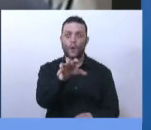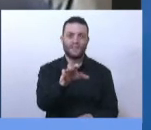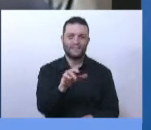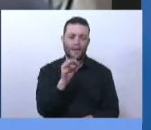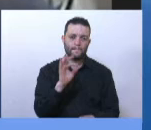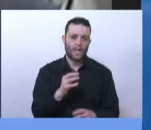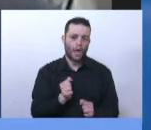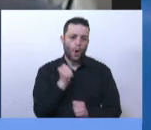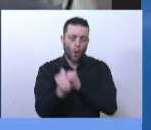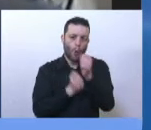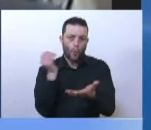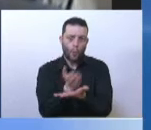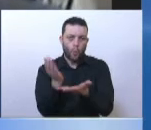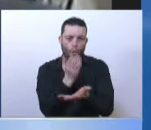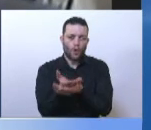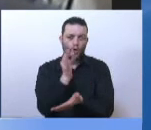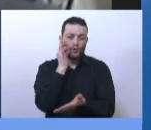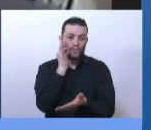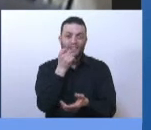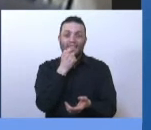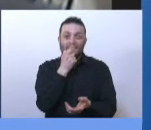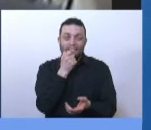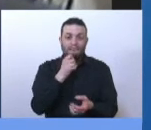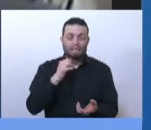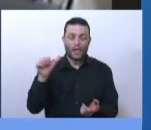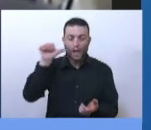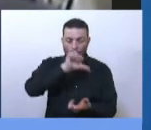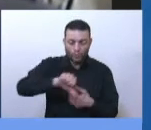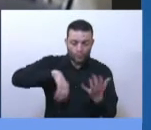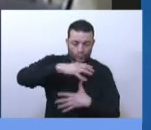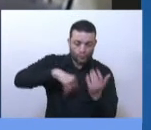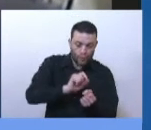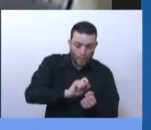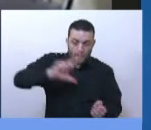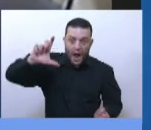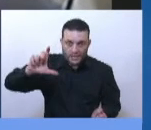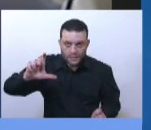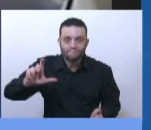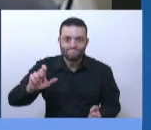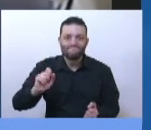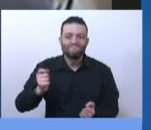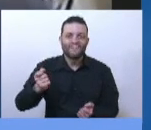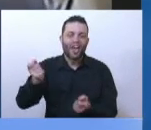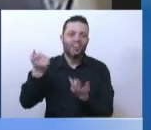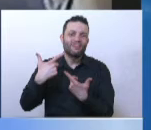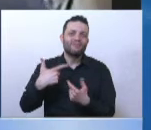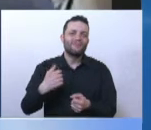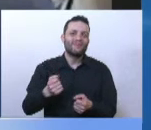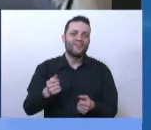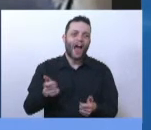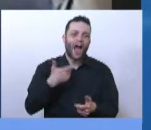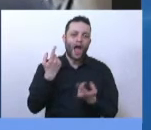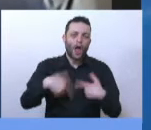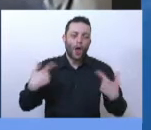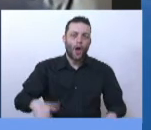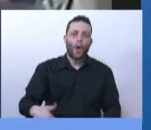los porcentajes de corte del bioetanol permitiría mayores beneficios para sus productores, como